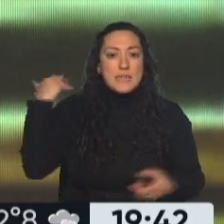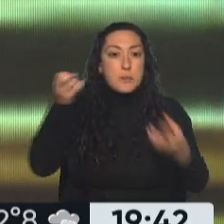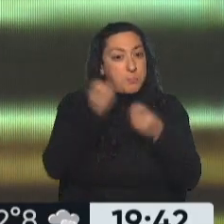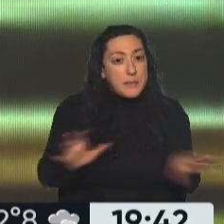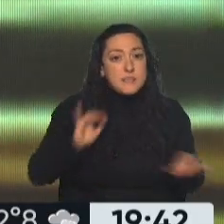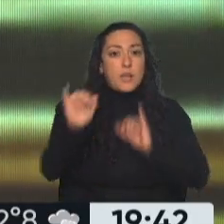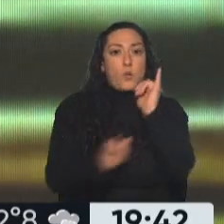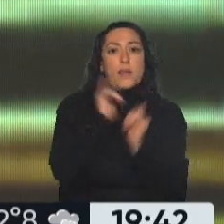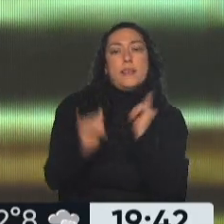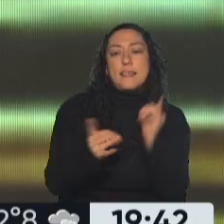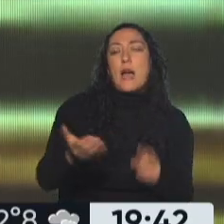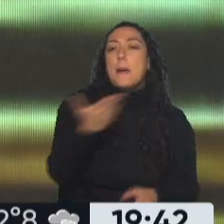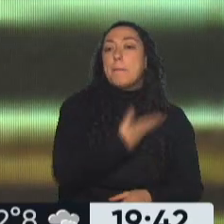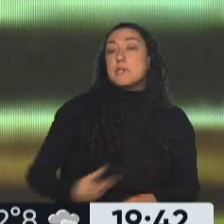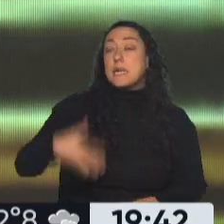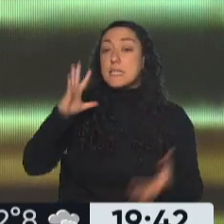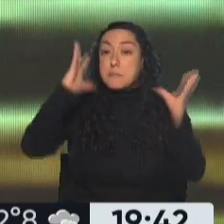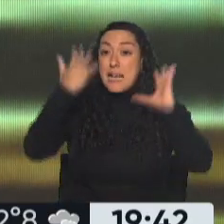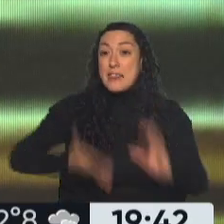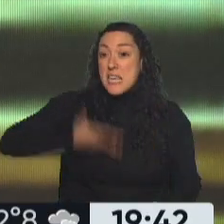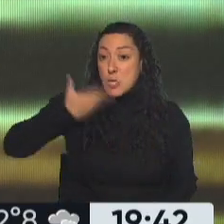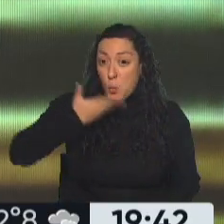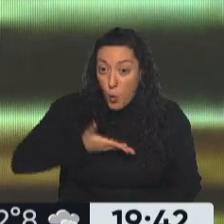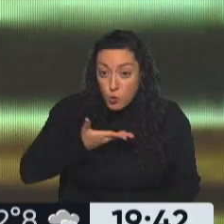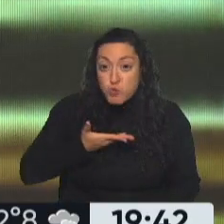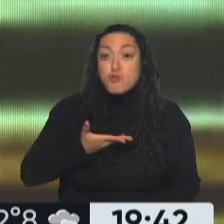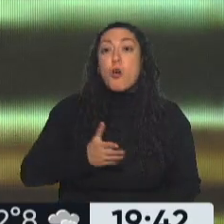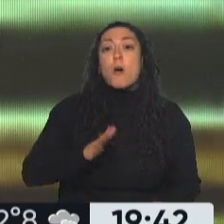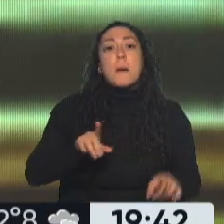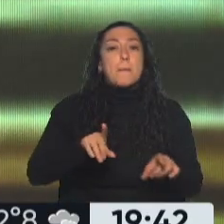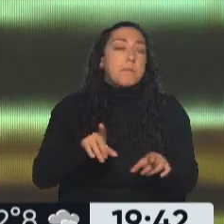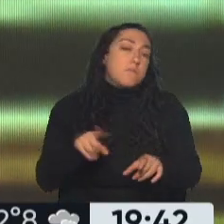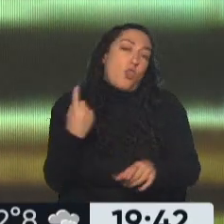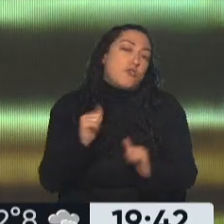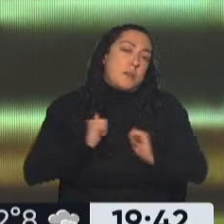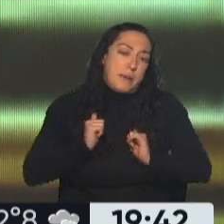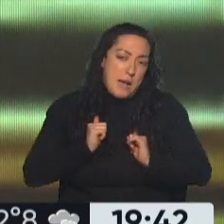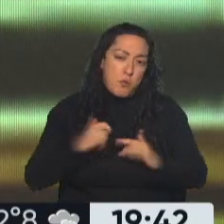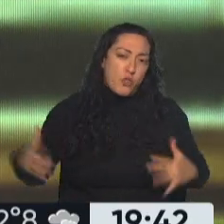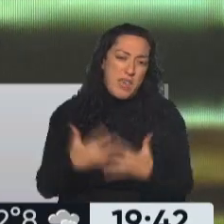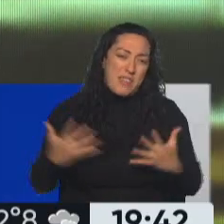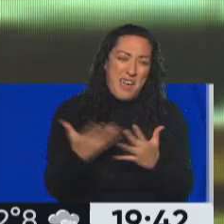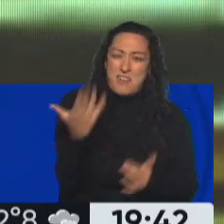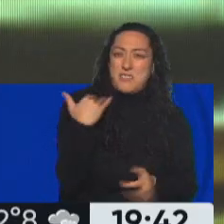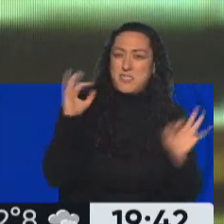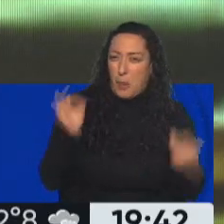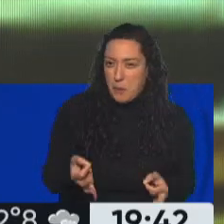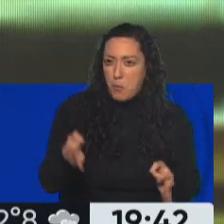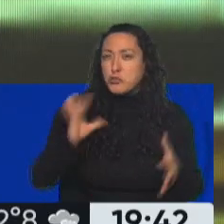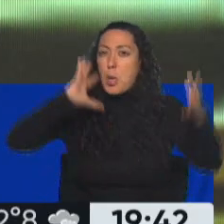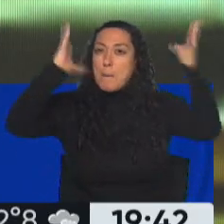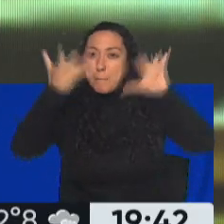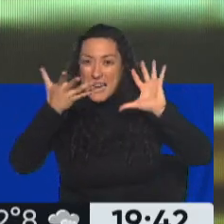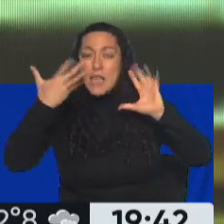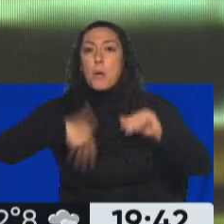esta edición, el discurso del presidente Javier Milei era un discurso como el que se esperaba. Desde hace días se sabía que el presidente Javier Milei iba